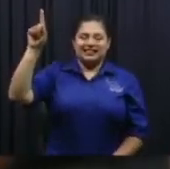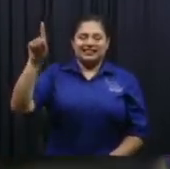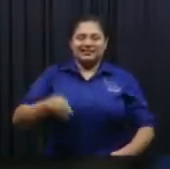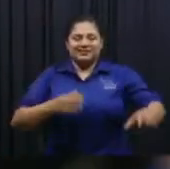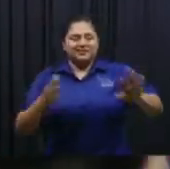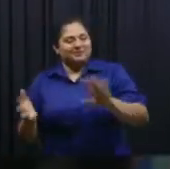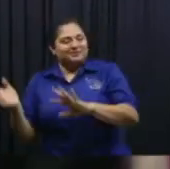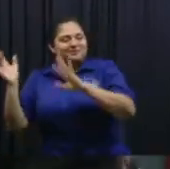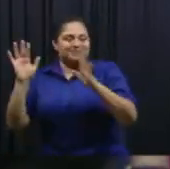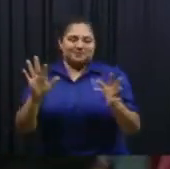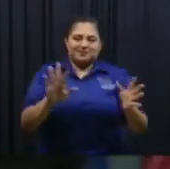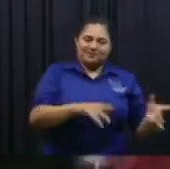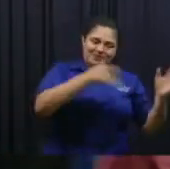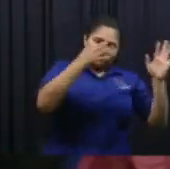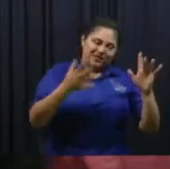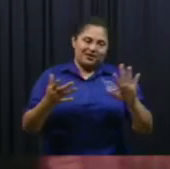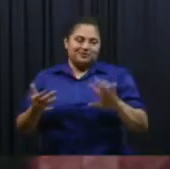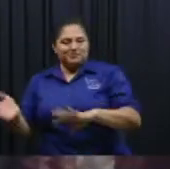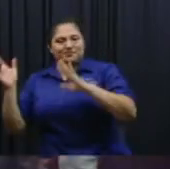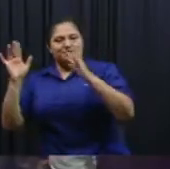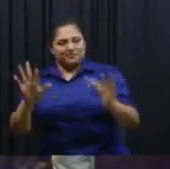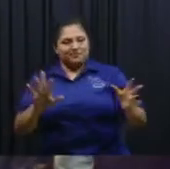sí señor